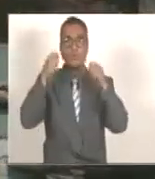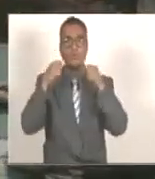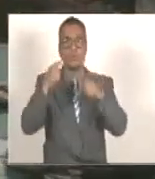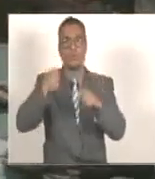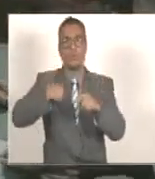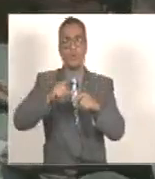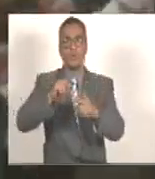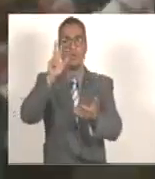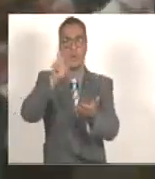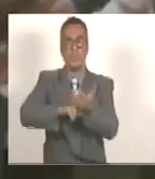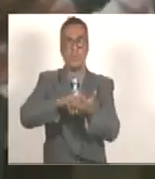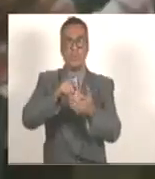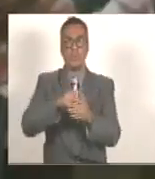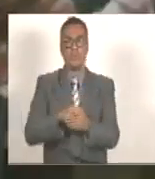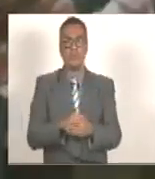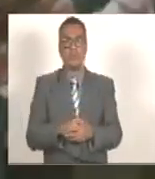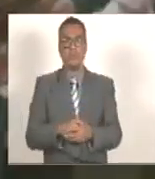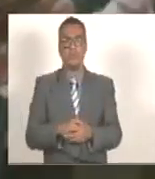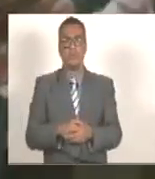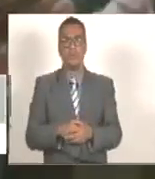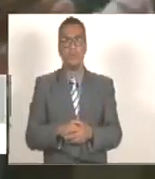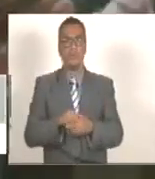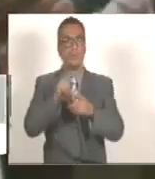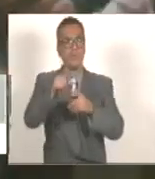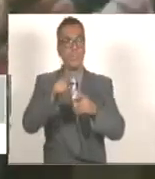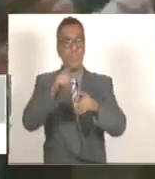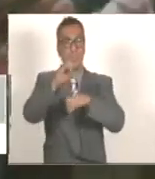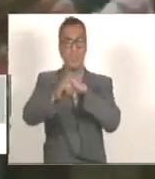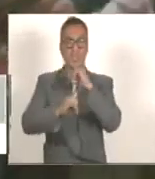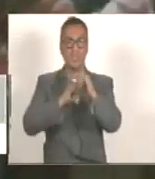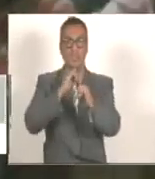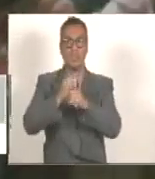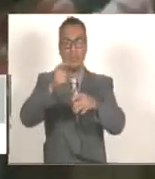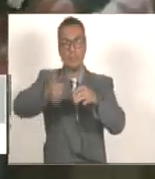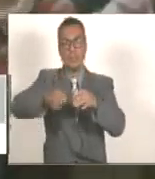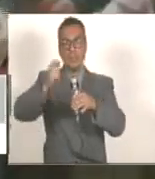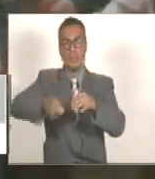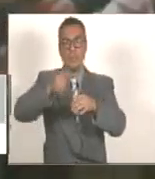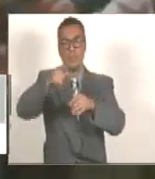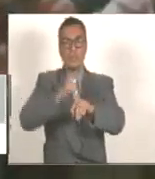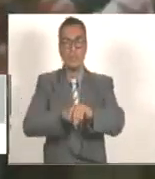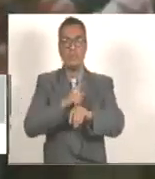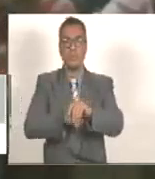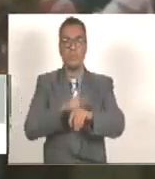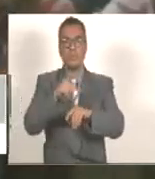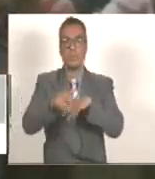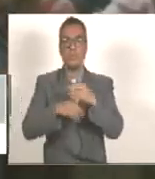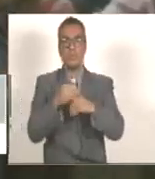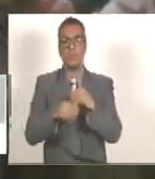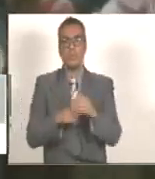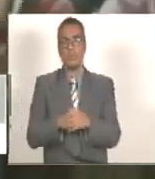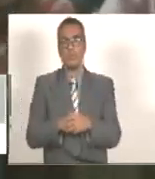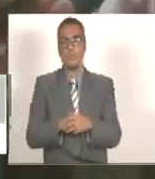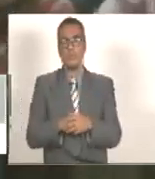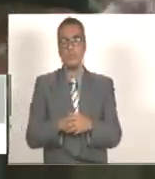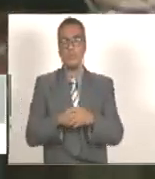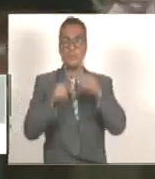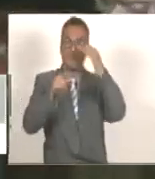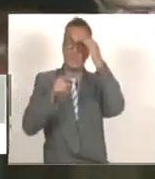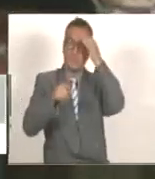den validación. La Corte Internacional de Justicia en este momento está en